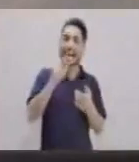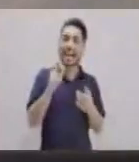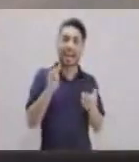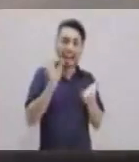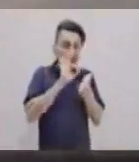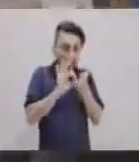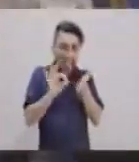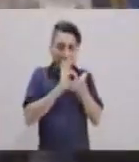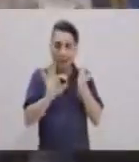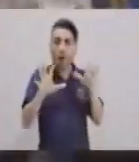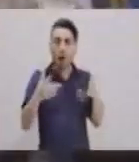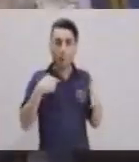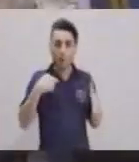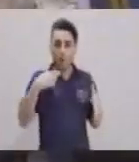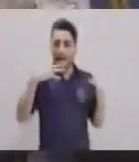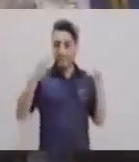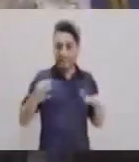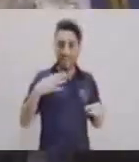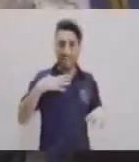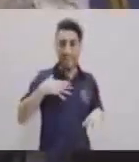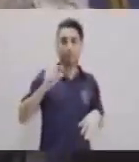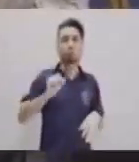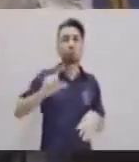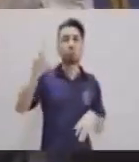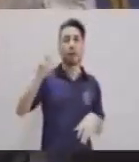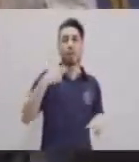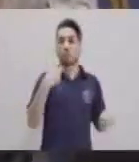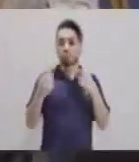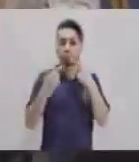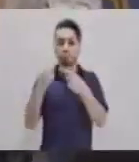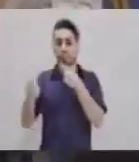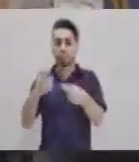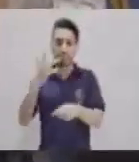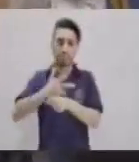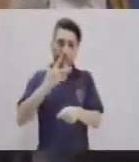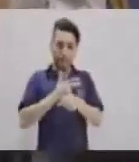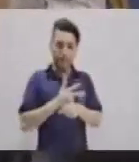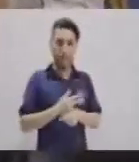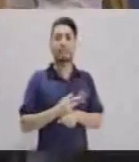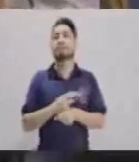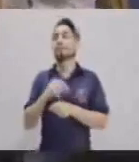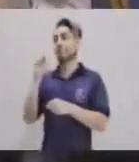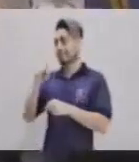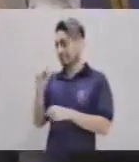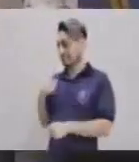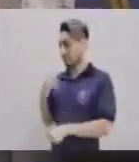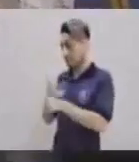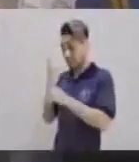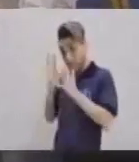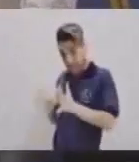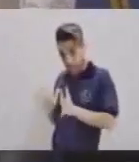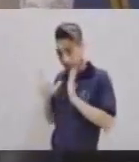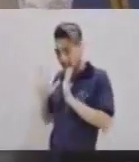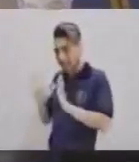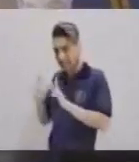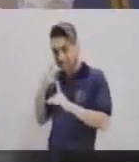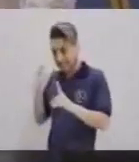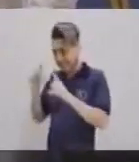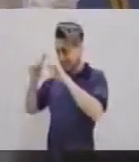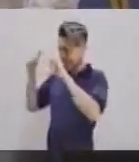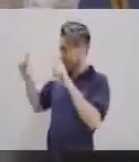era ver esa realidad de cómo hablamos nosotros en Guatemala, ¿verdad? Los guatemaltecos se identifican con ese